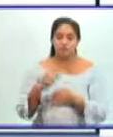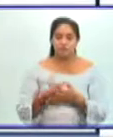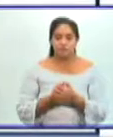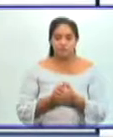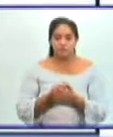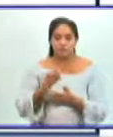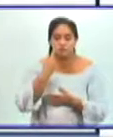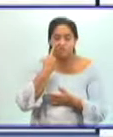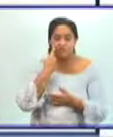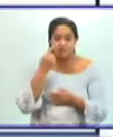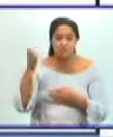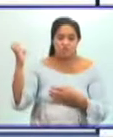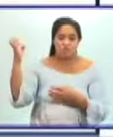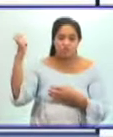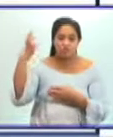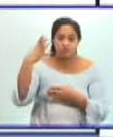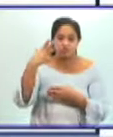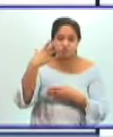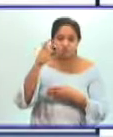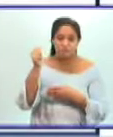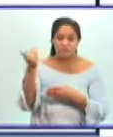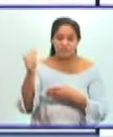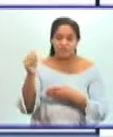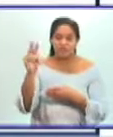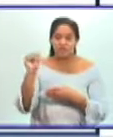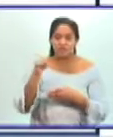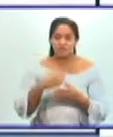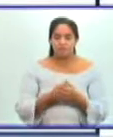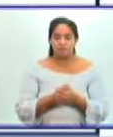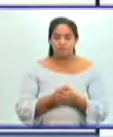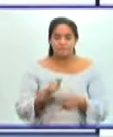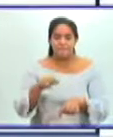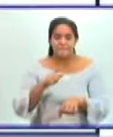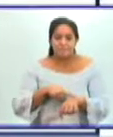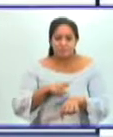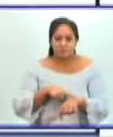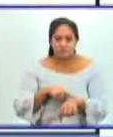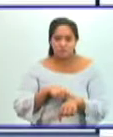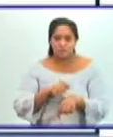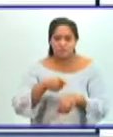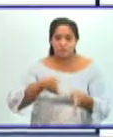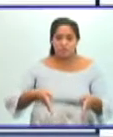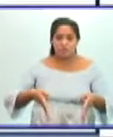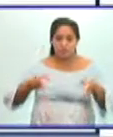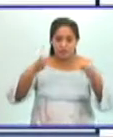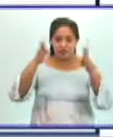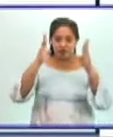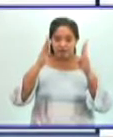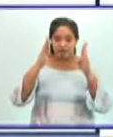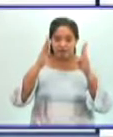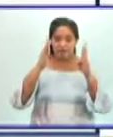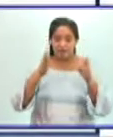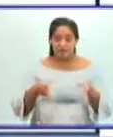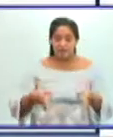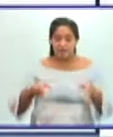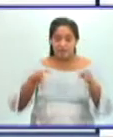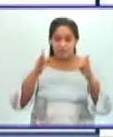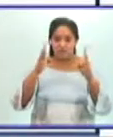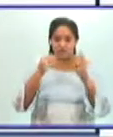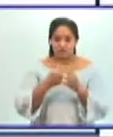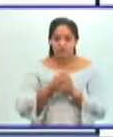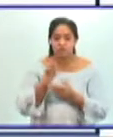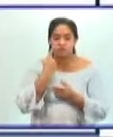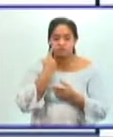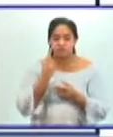metros. Al mismo tiempo, una pared de un edificio proyecta una sombra de 80 metros y nos dicen